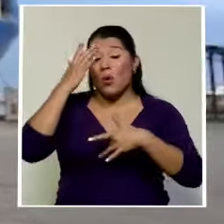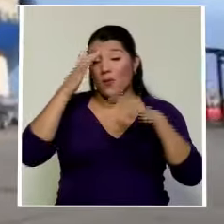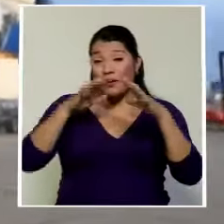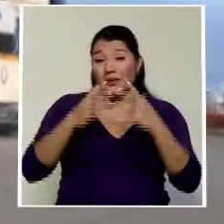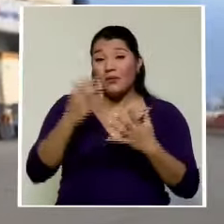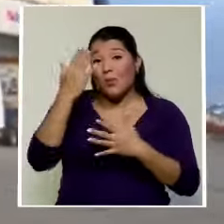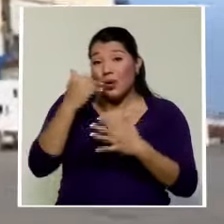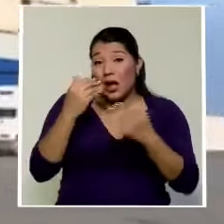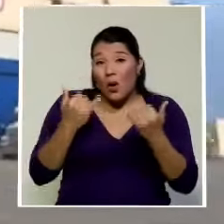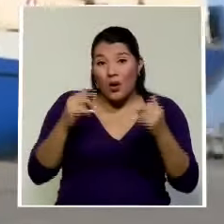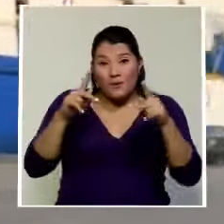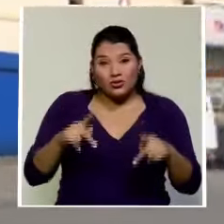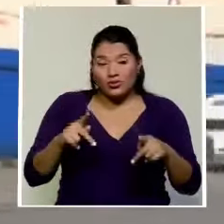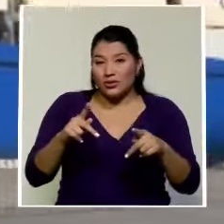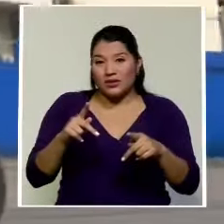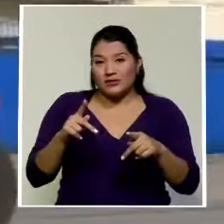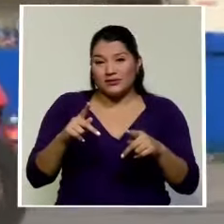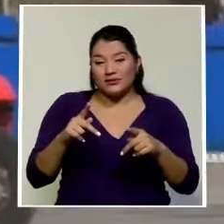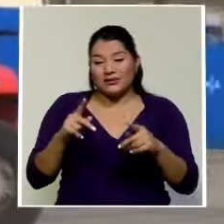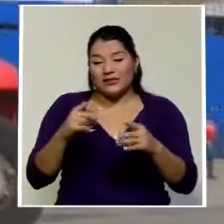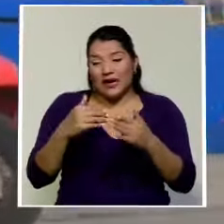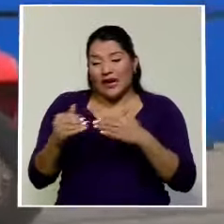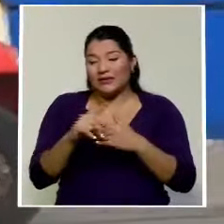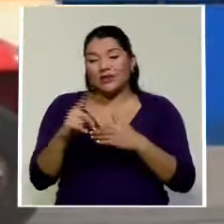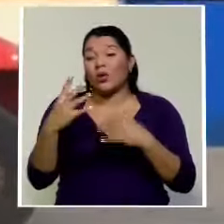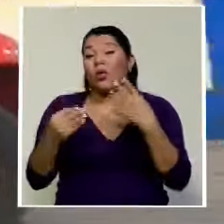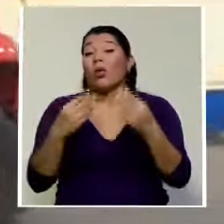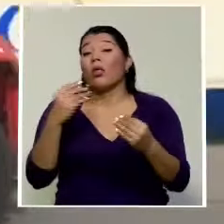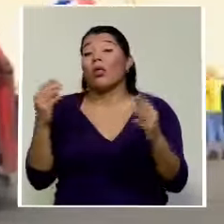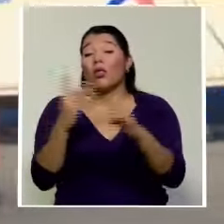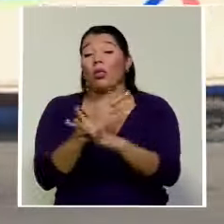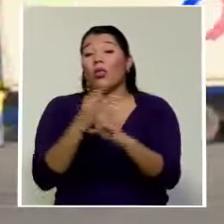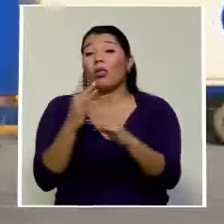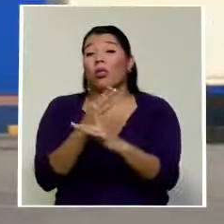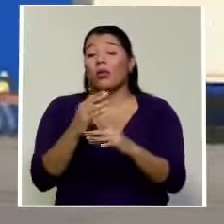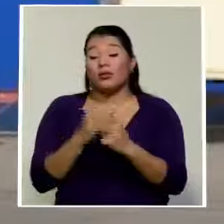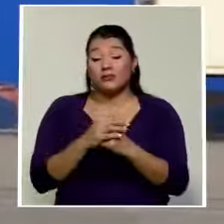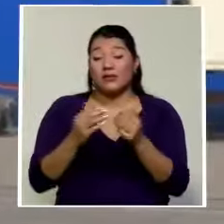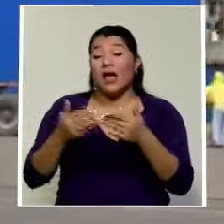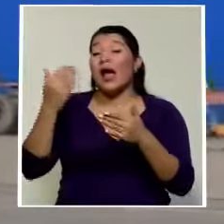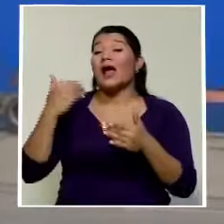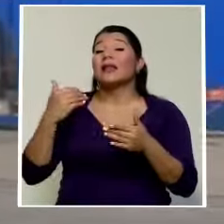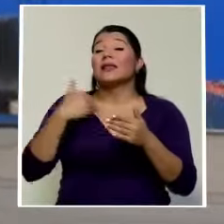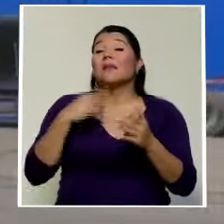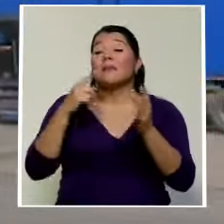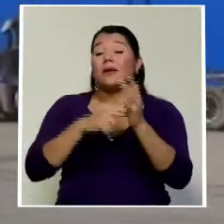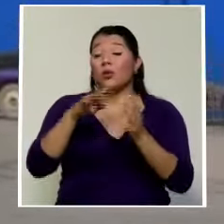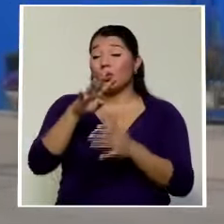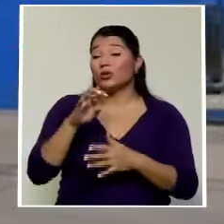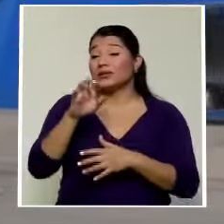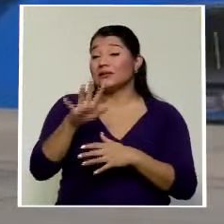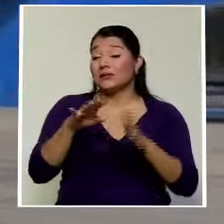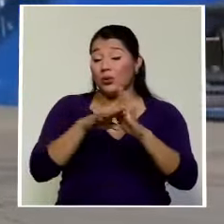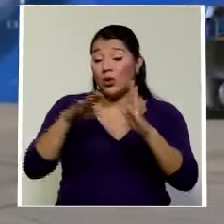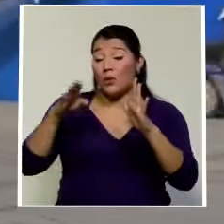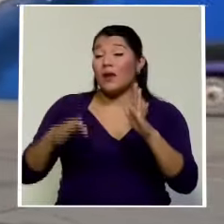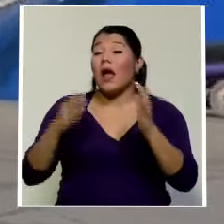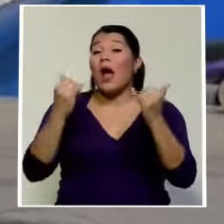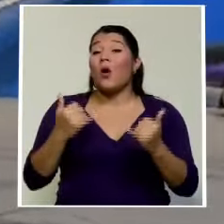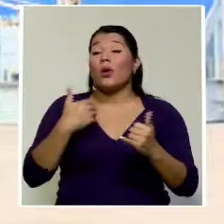circulando. Cuando se empezó a discutir la reestructuración de Habdeba, la institución contaba con 1.405 plazas. Actualmente